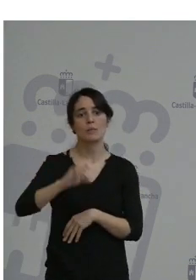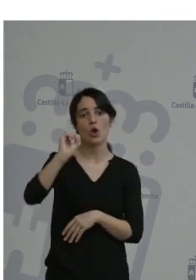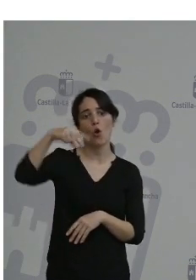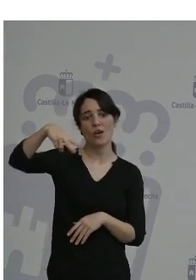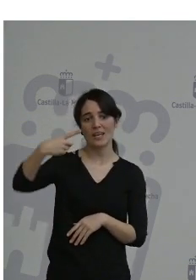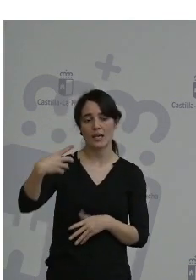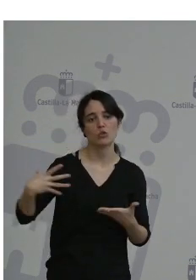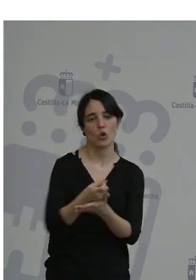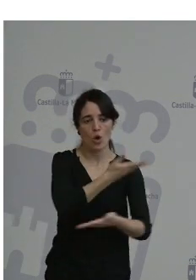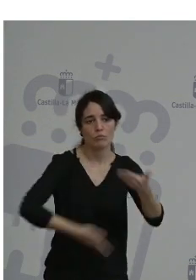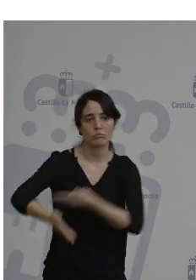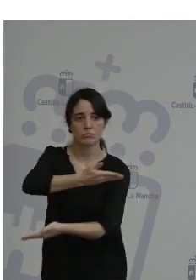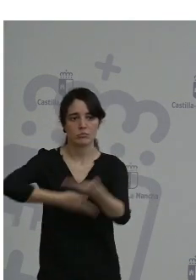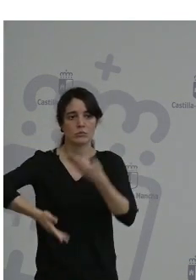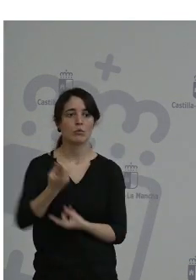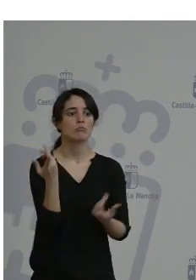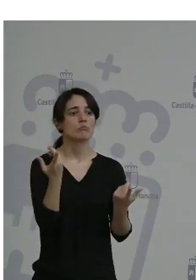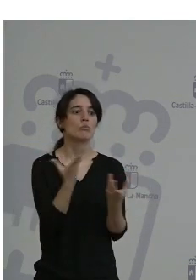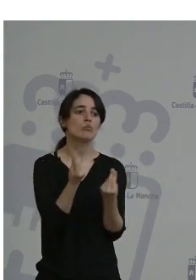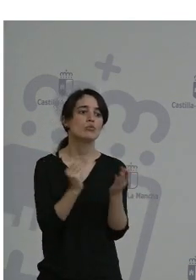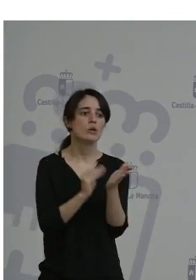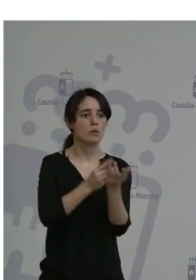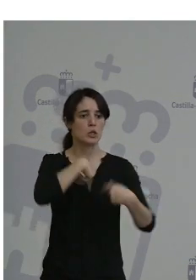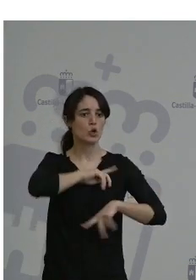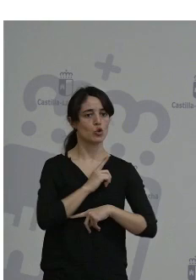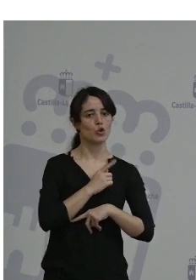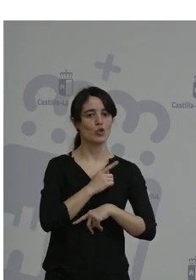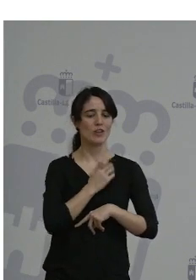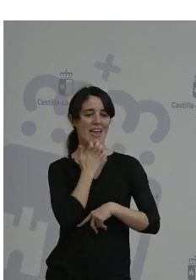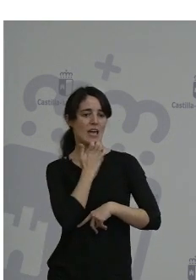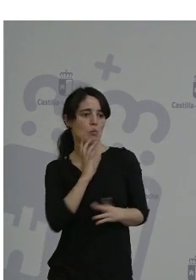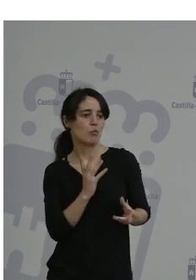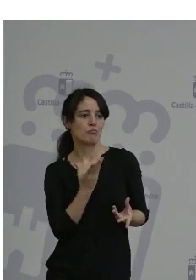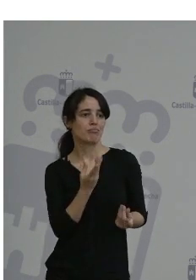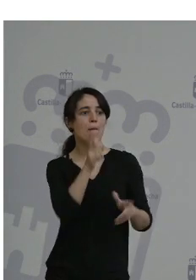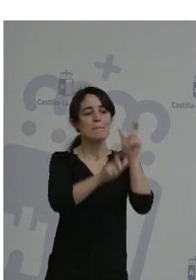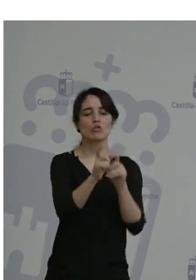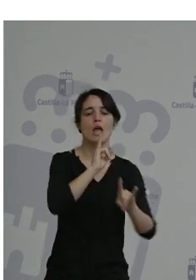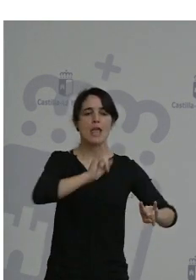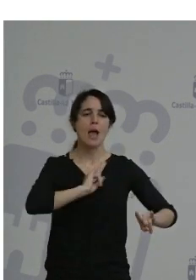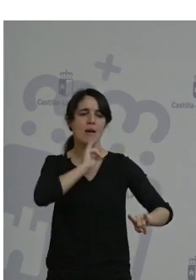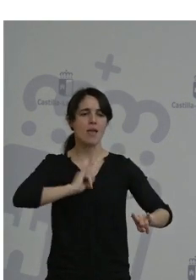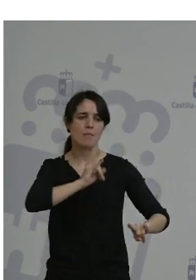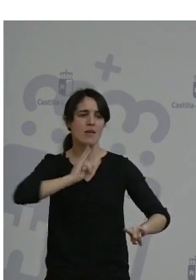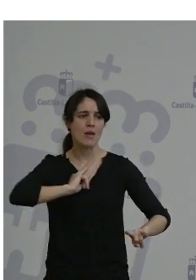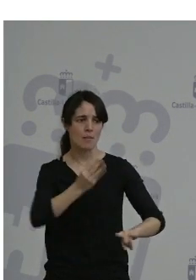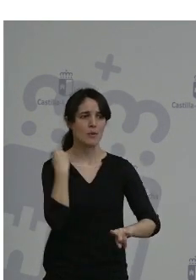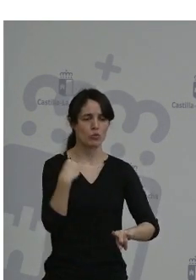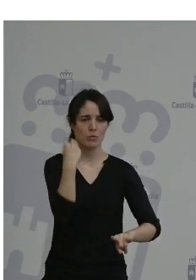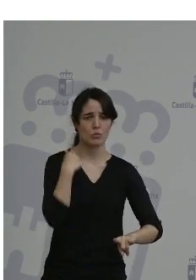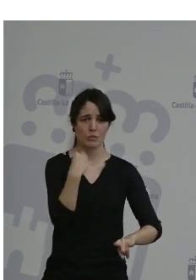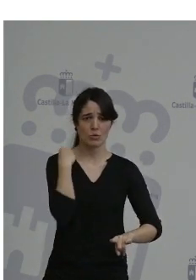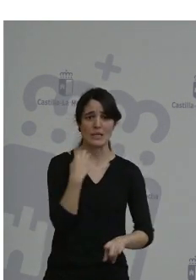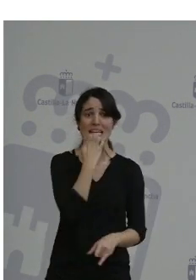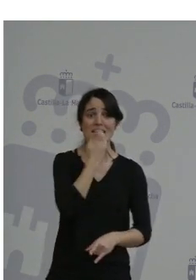somos punto de referencia. Entonces, nos pueden llamar muchas personas para hacernos las mismas preguntas. Si tenemos un canal de comunicación con la Administración,